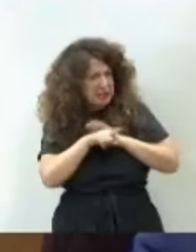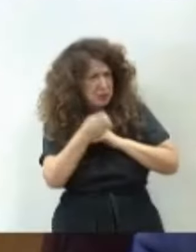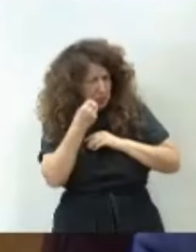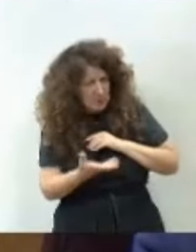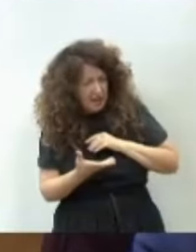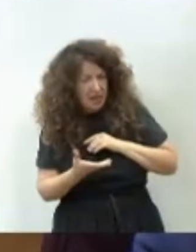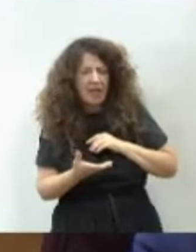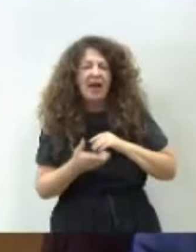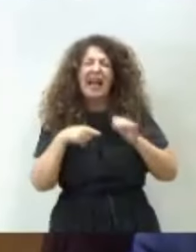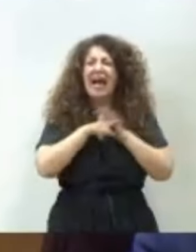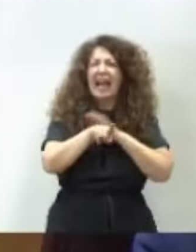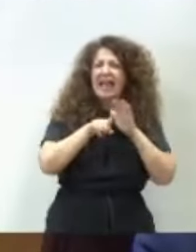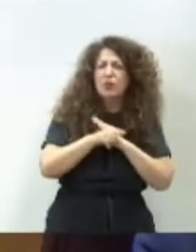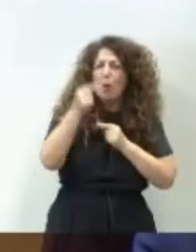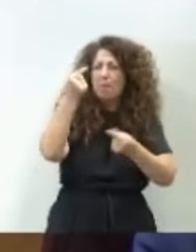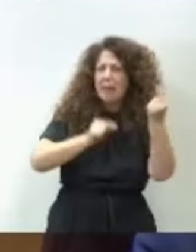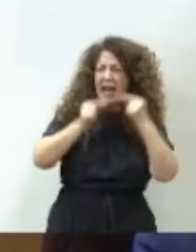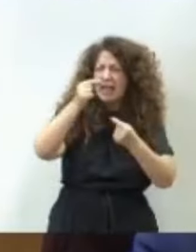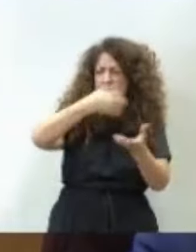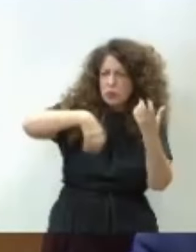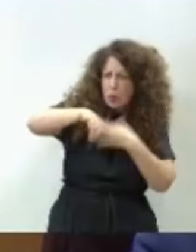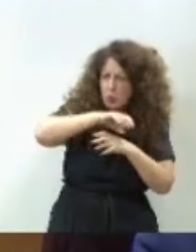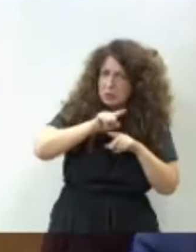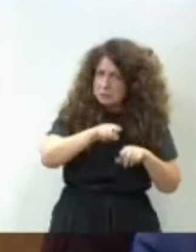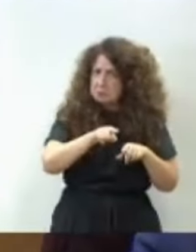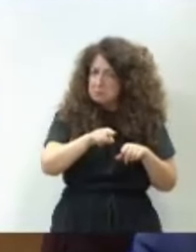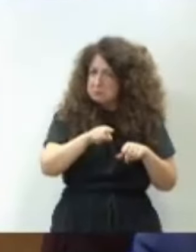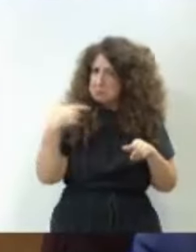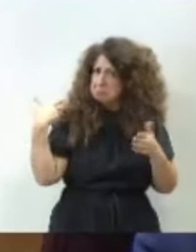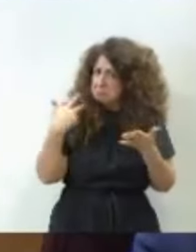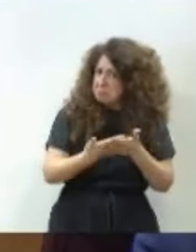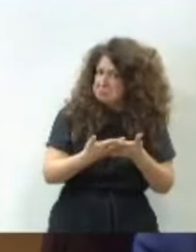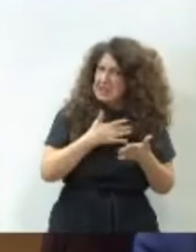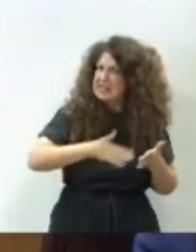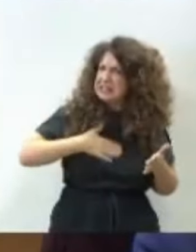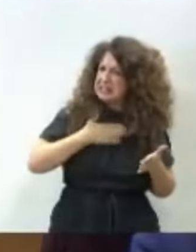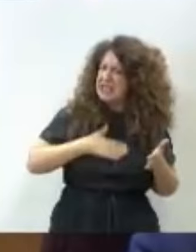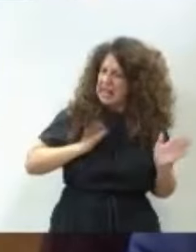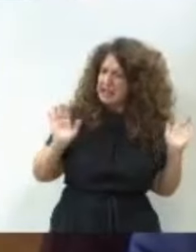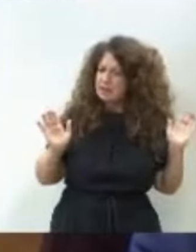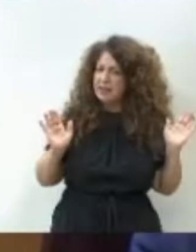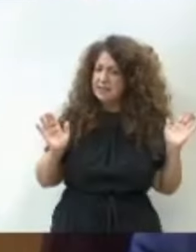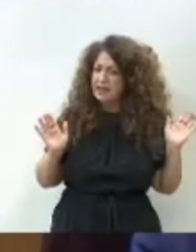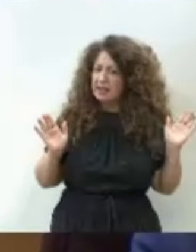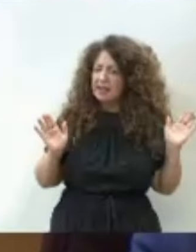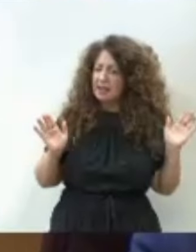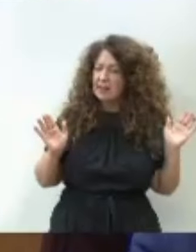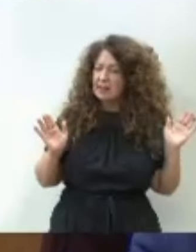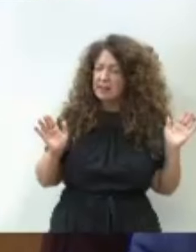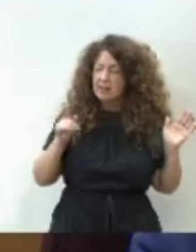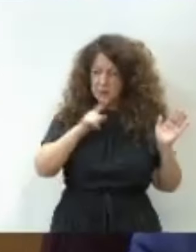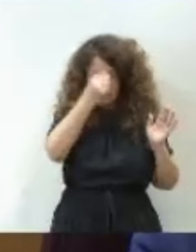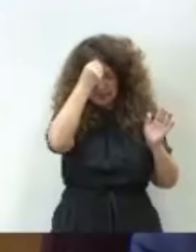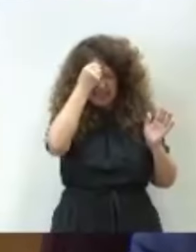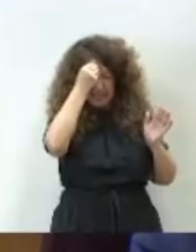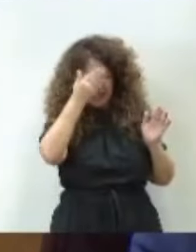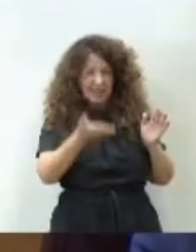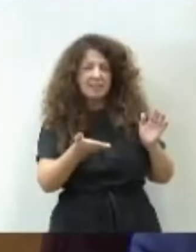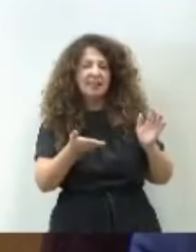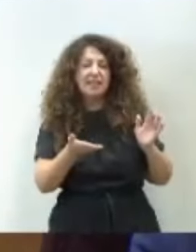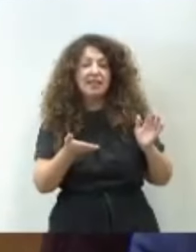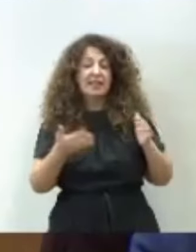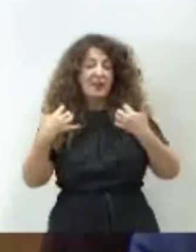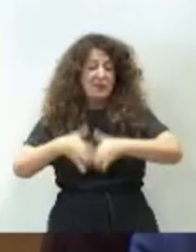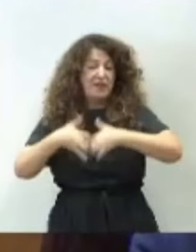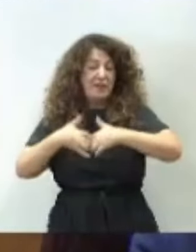gestión presupuestaria al frente del ministerio que ha dirigido el último año? Y además, ¿cree usted en este caso que la desaladora,